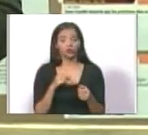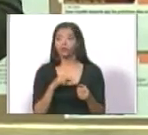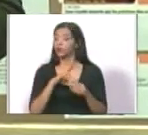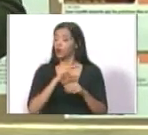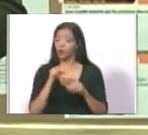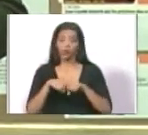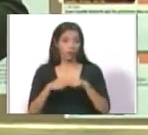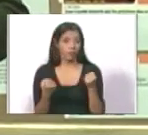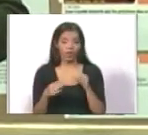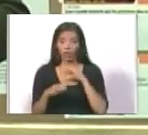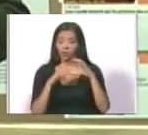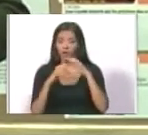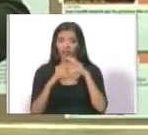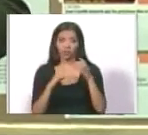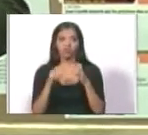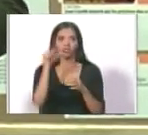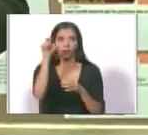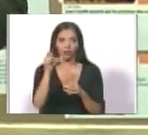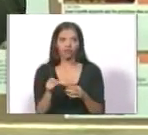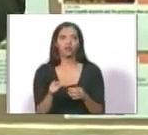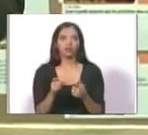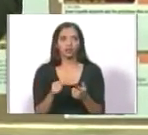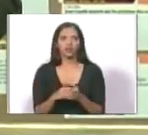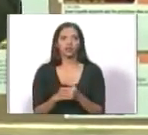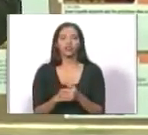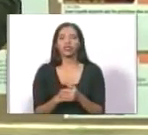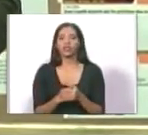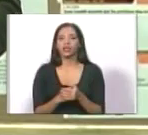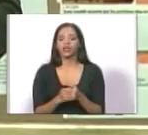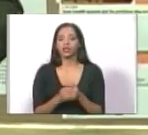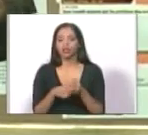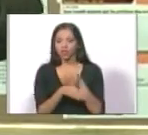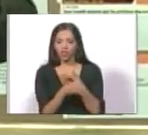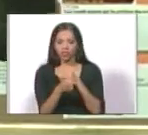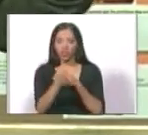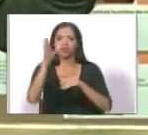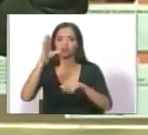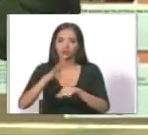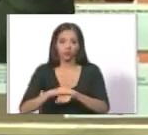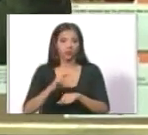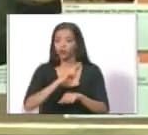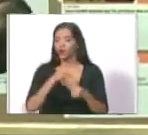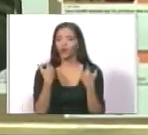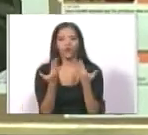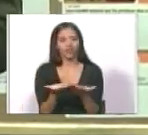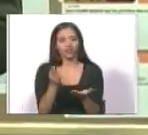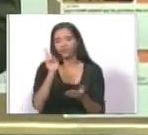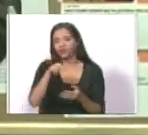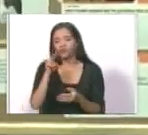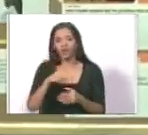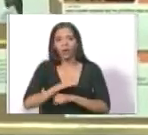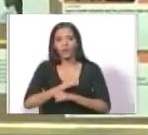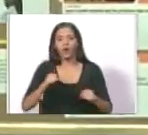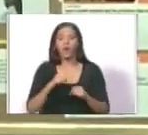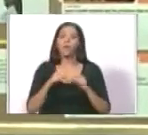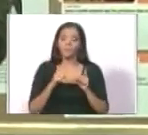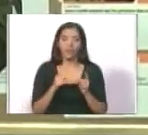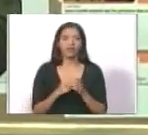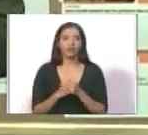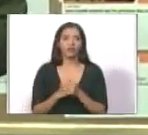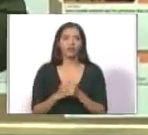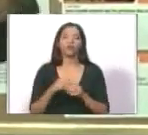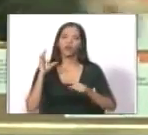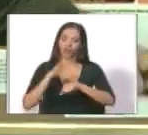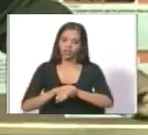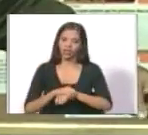comunicación, que esa persona, papá, y enganchamos por ahí, por ese lado también. No se le entregaron nunca los detonadores, pero lo